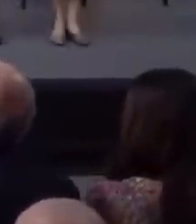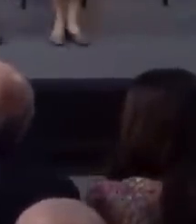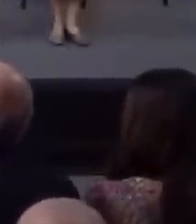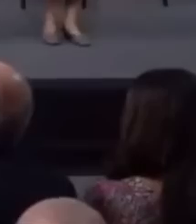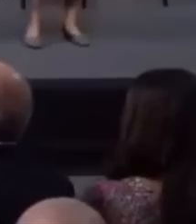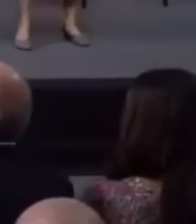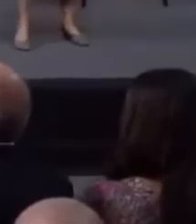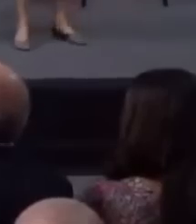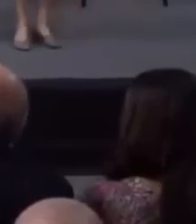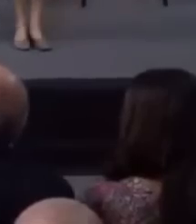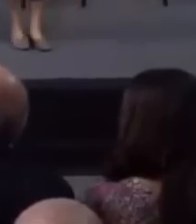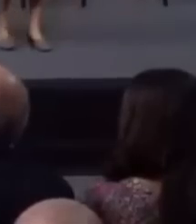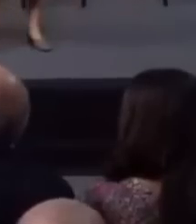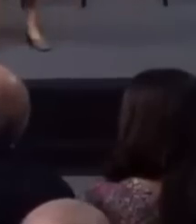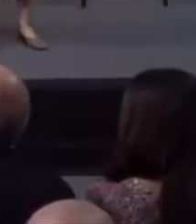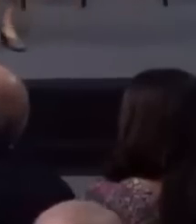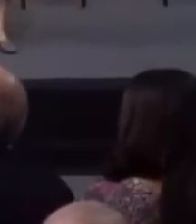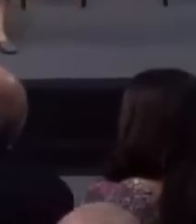Muchas gracias.